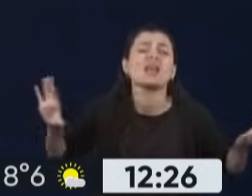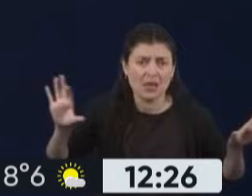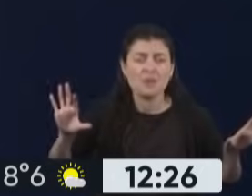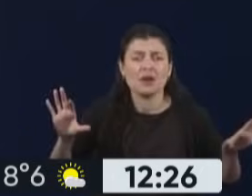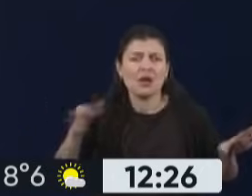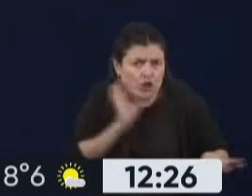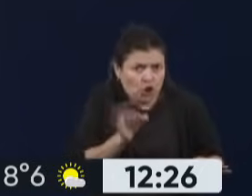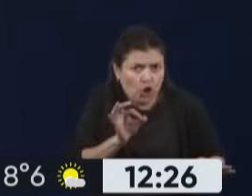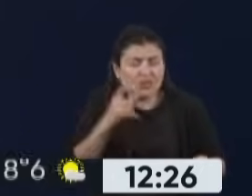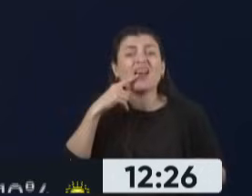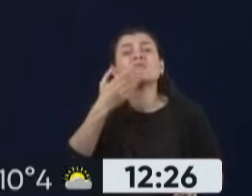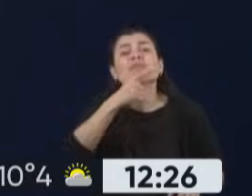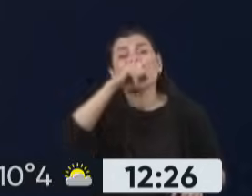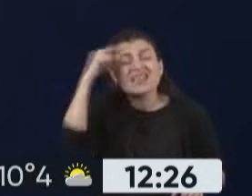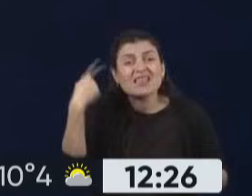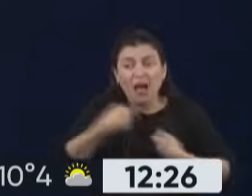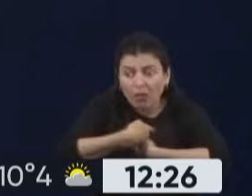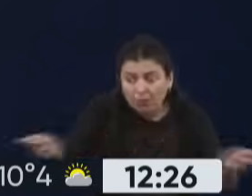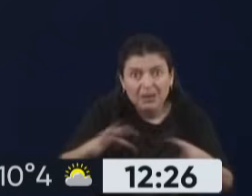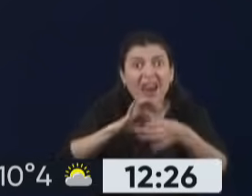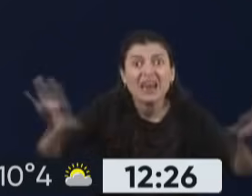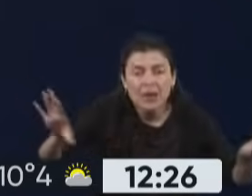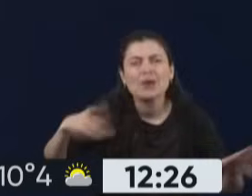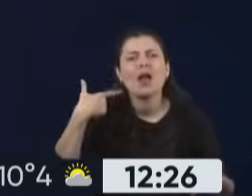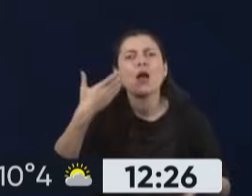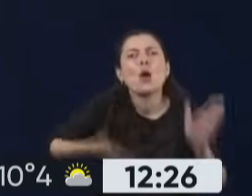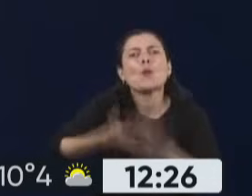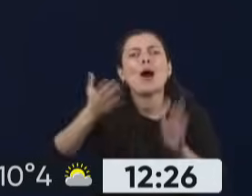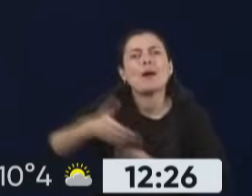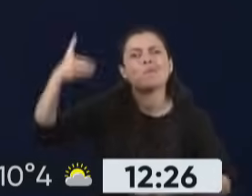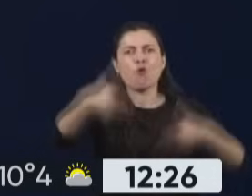en sus pymes. Eso es algo que va a favorecer mucho a las pequeñas y medianas